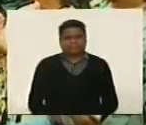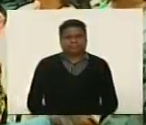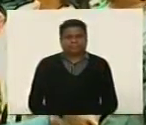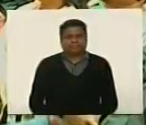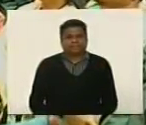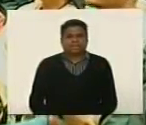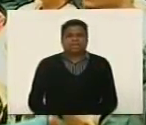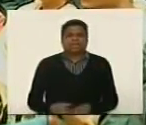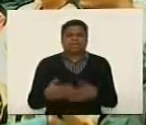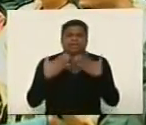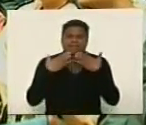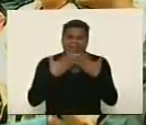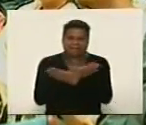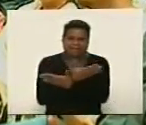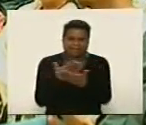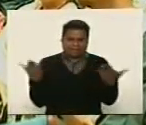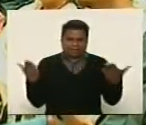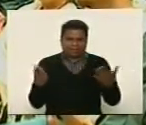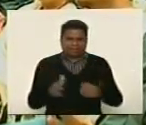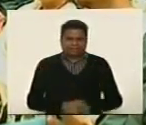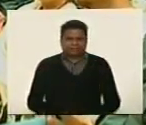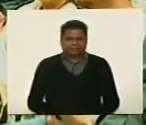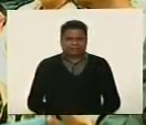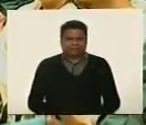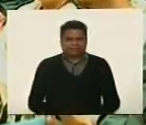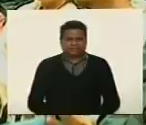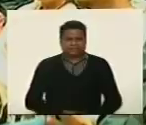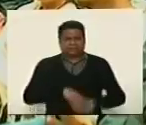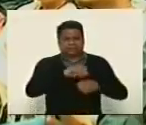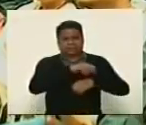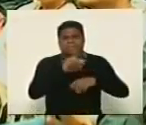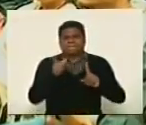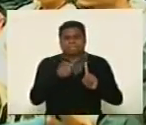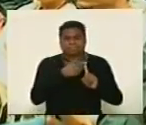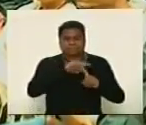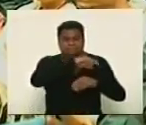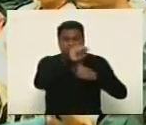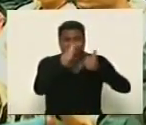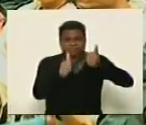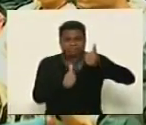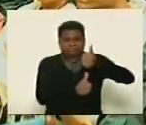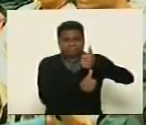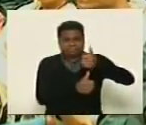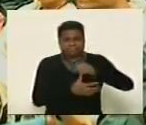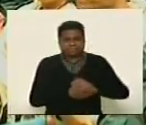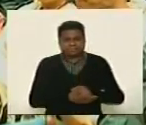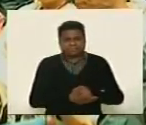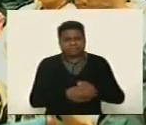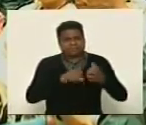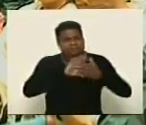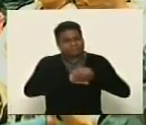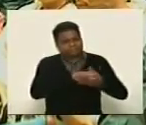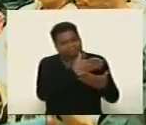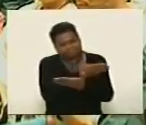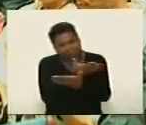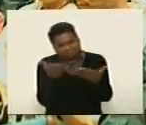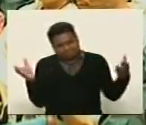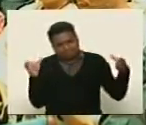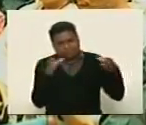Muchas gracias, compañera vicepresidenta, primera vicepresidenta, hermanos y hermanas de la Junta